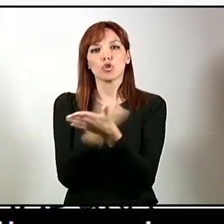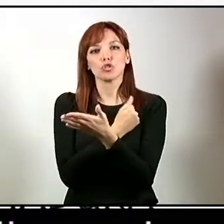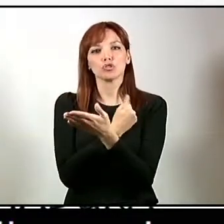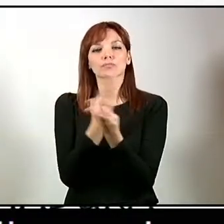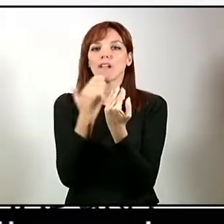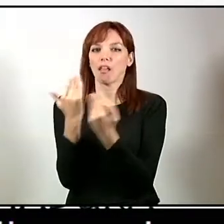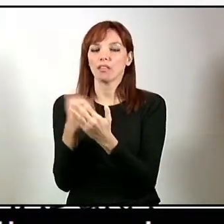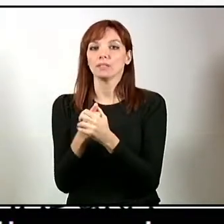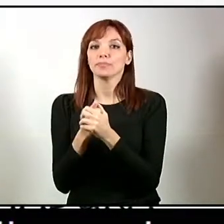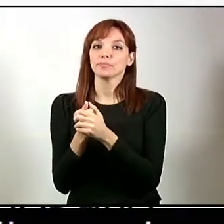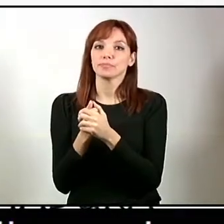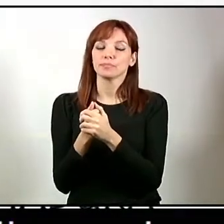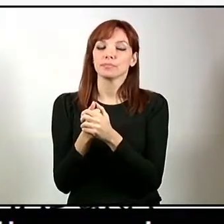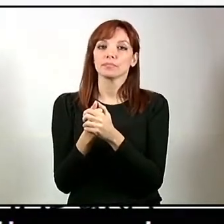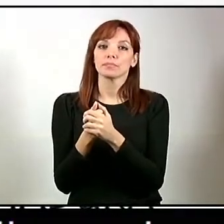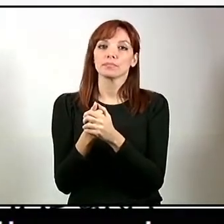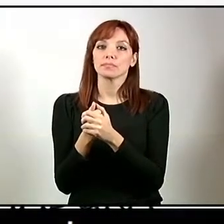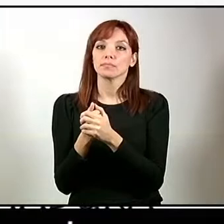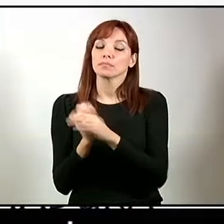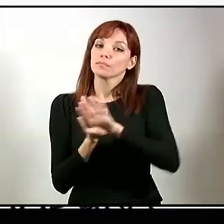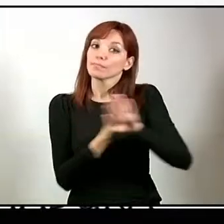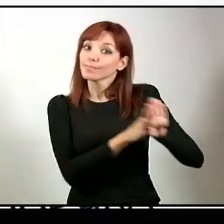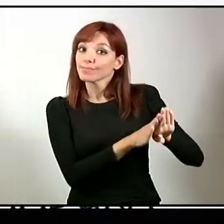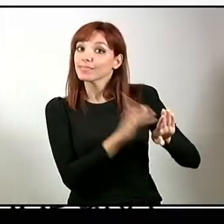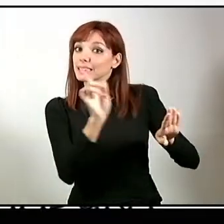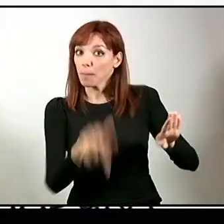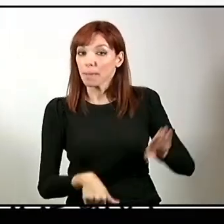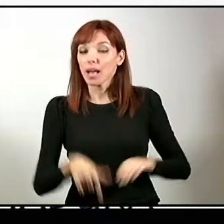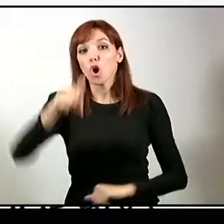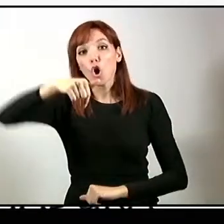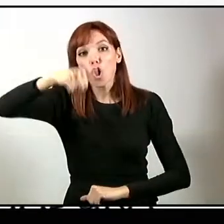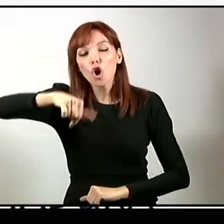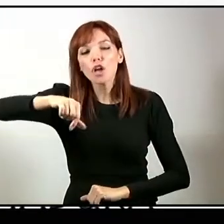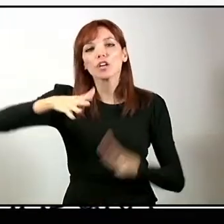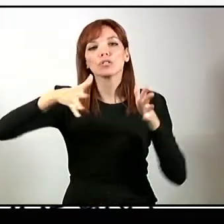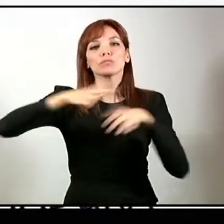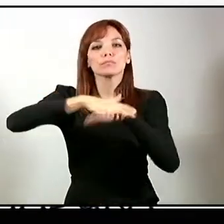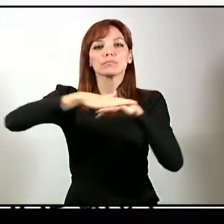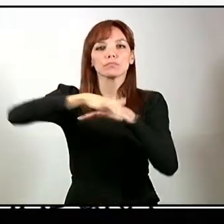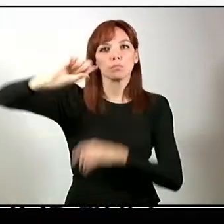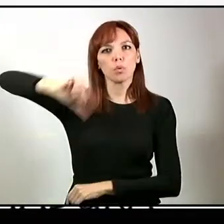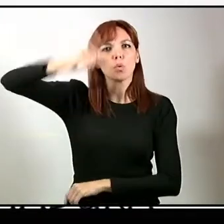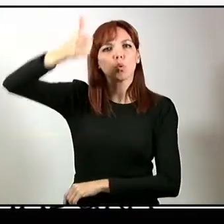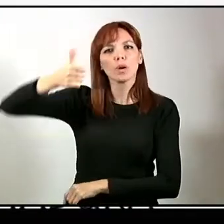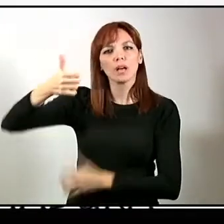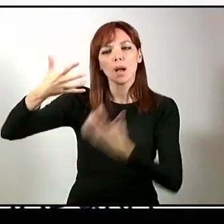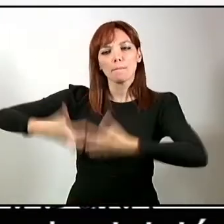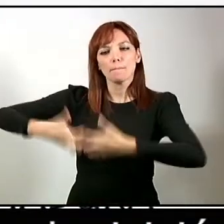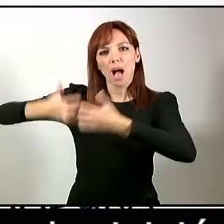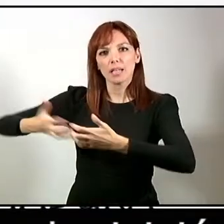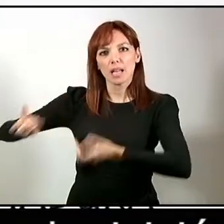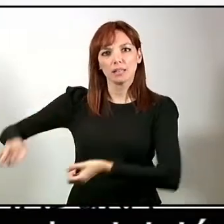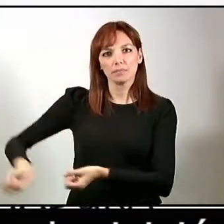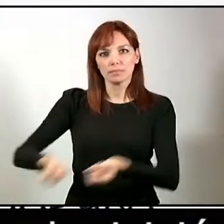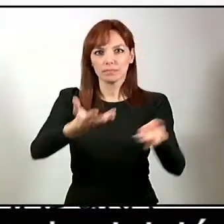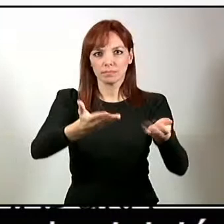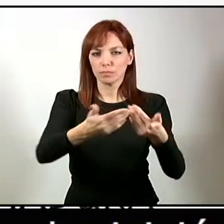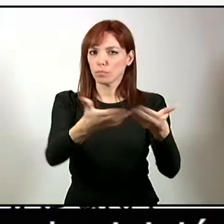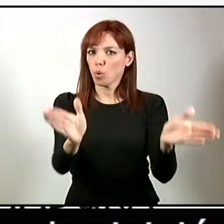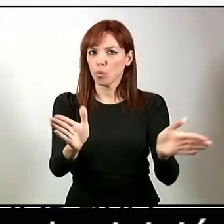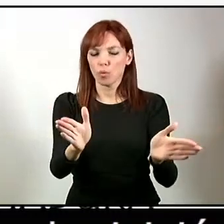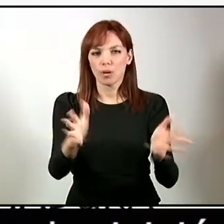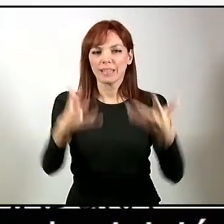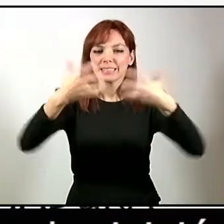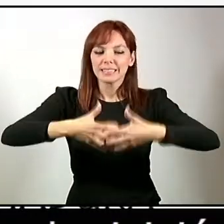otro lado, también el Consejo de Gobierno ha dado luz verde a la adquisición de maquinaria que reforzará la